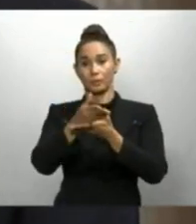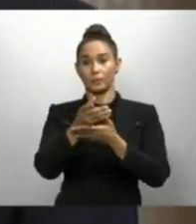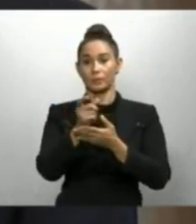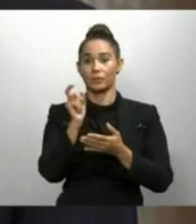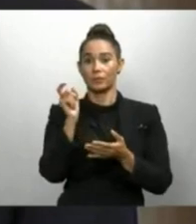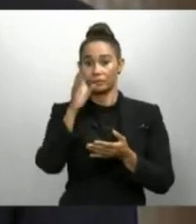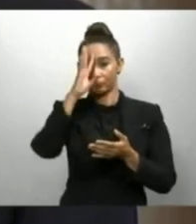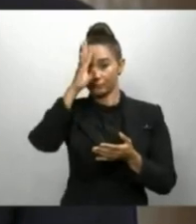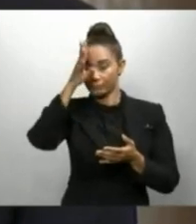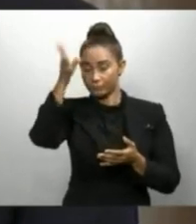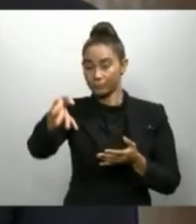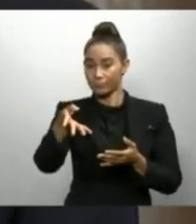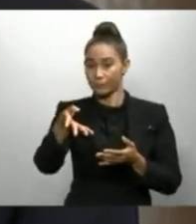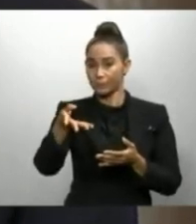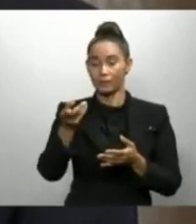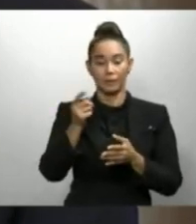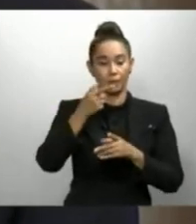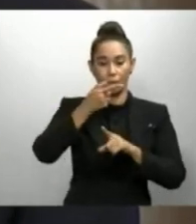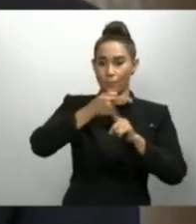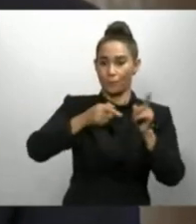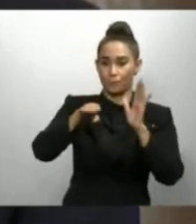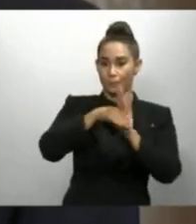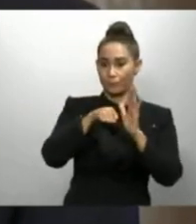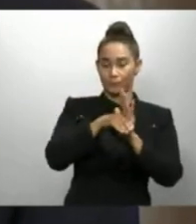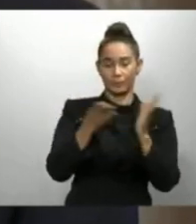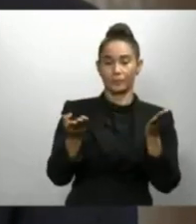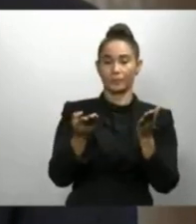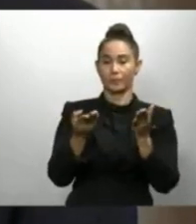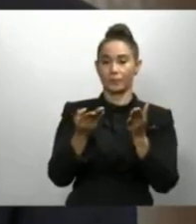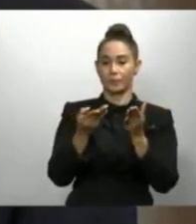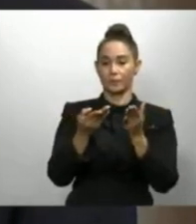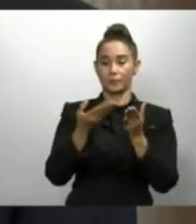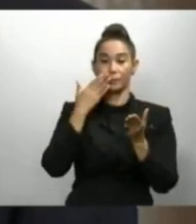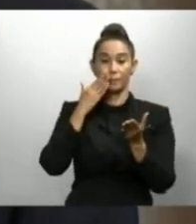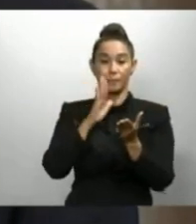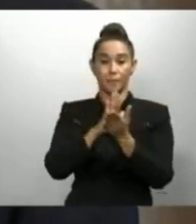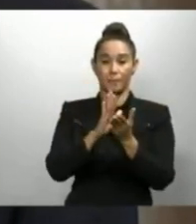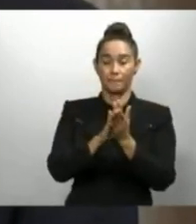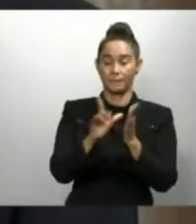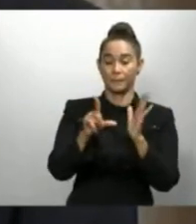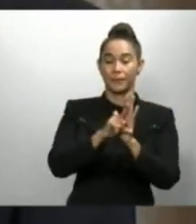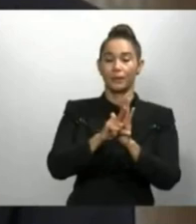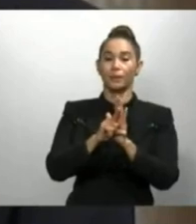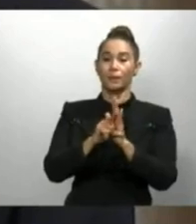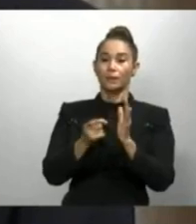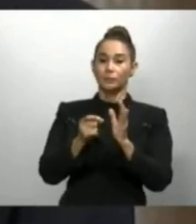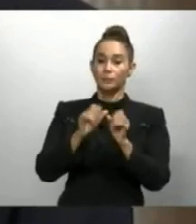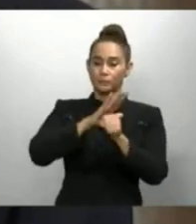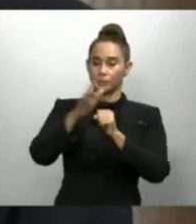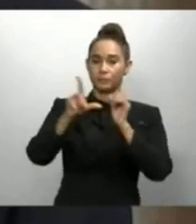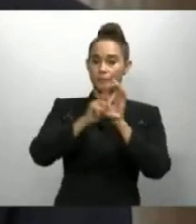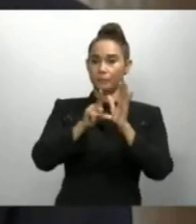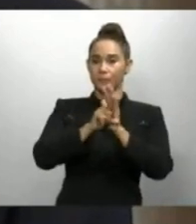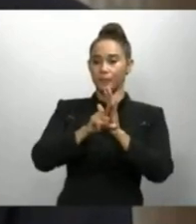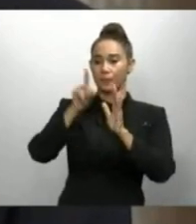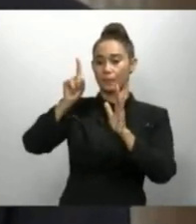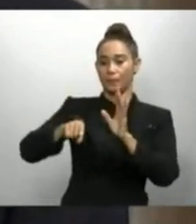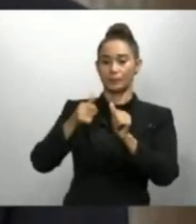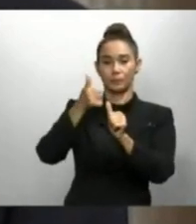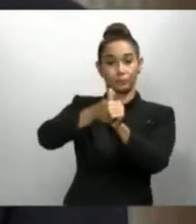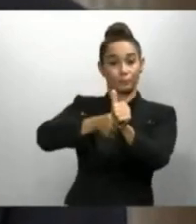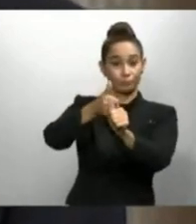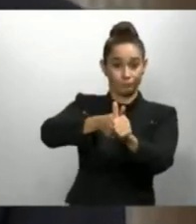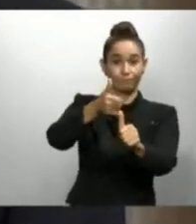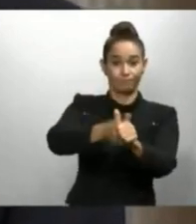falsas, incompletas o que de alguna forma no se correspondan con la realidad, podrán ser